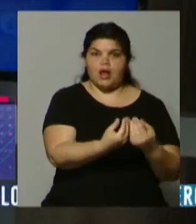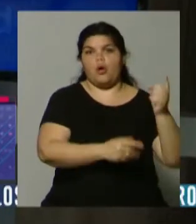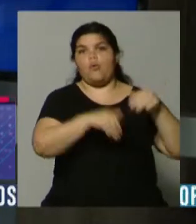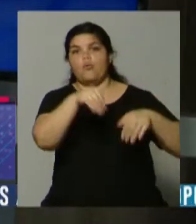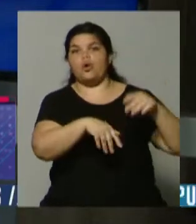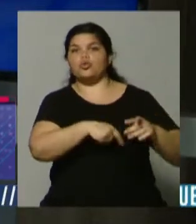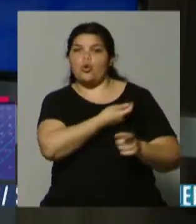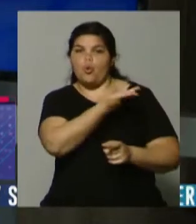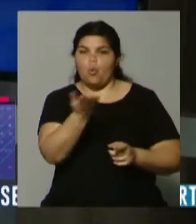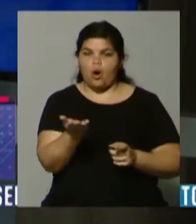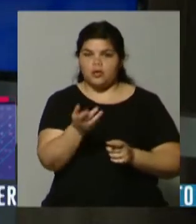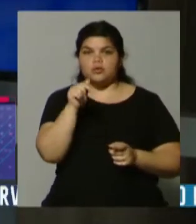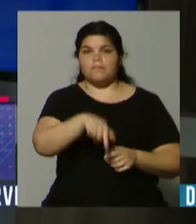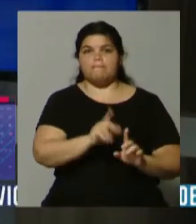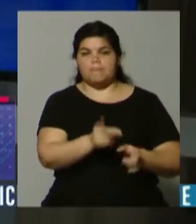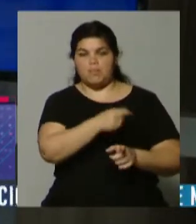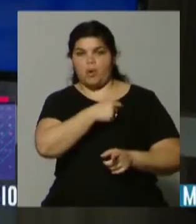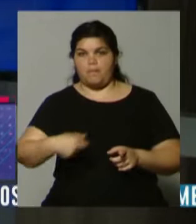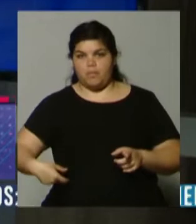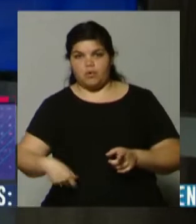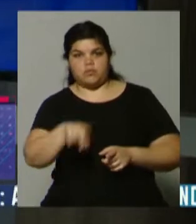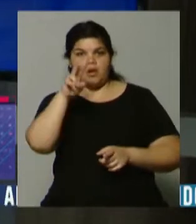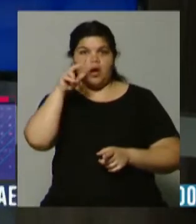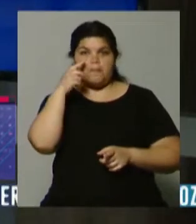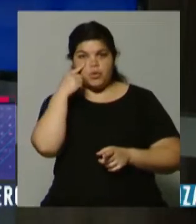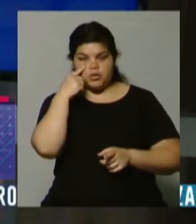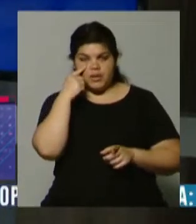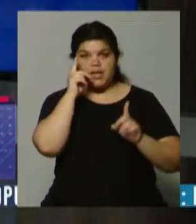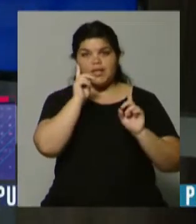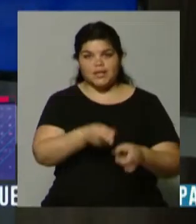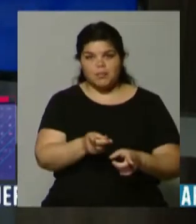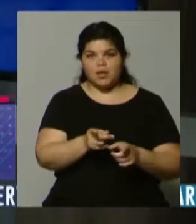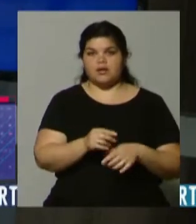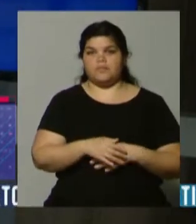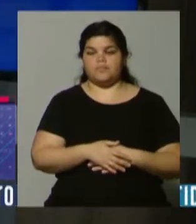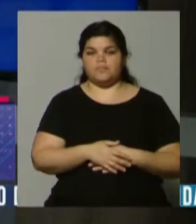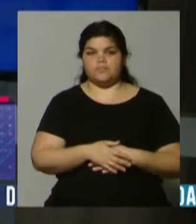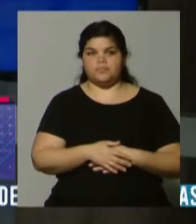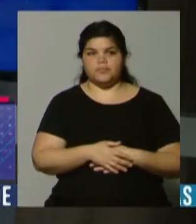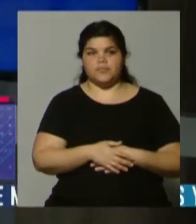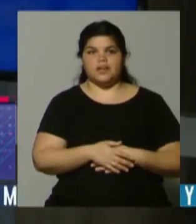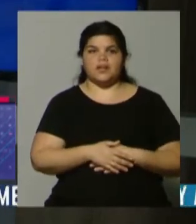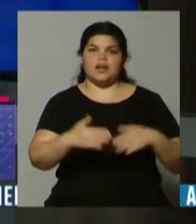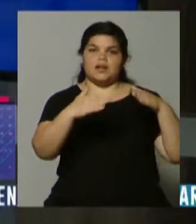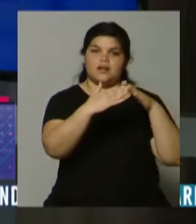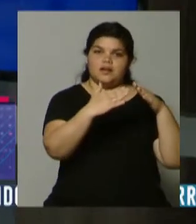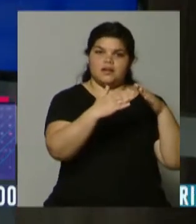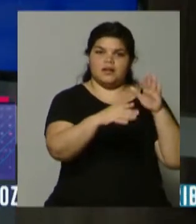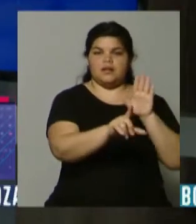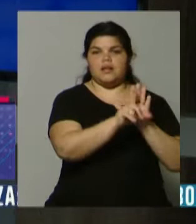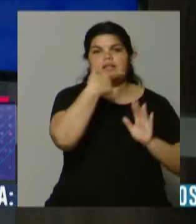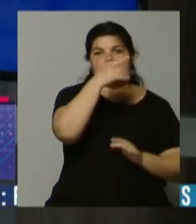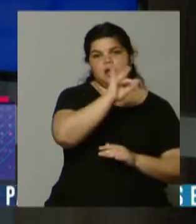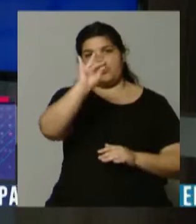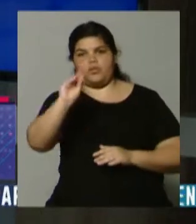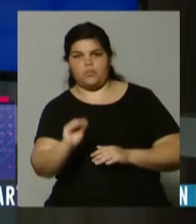ejecutivos provinciales y municipales y una parte sustantiva y mayoritaria claramente de las legislaturas y de la legislatura